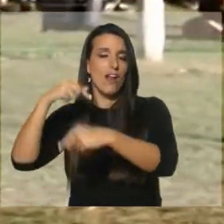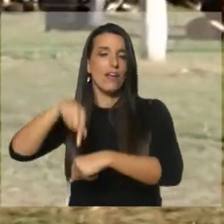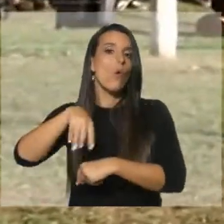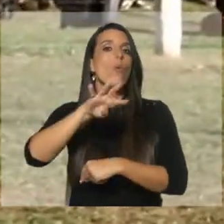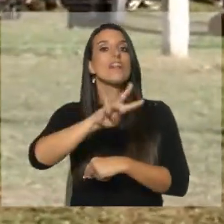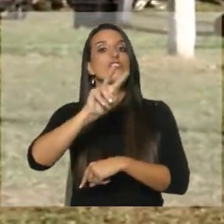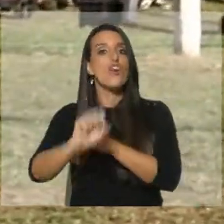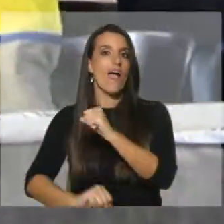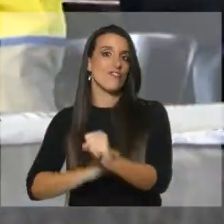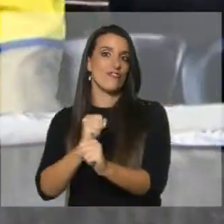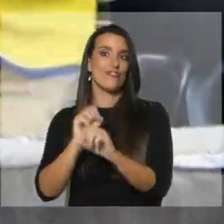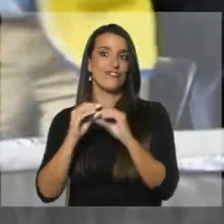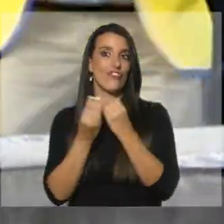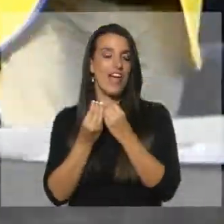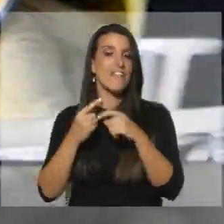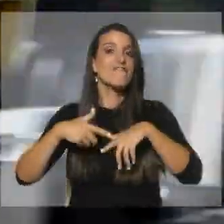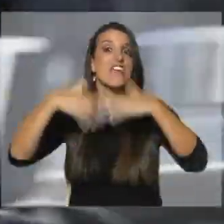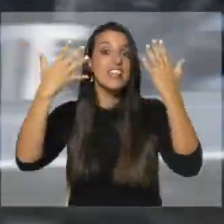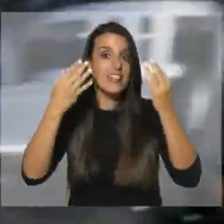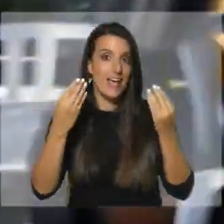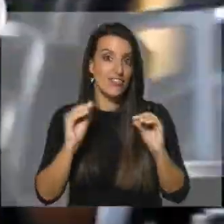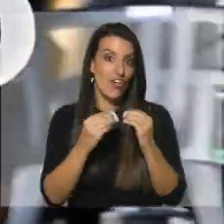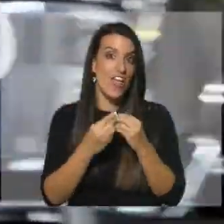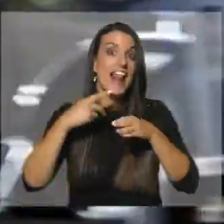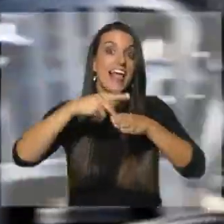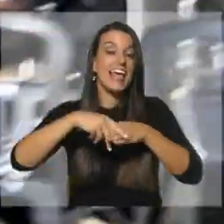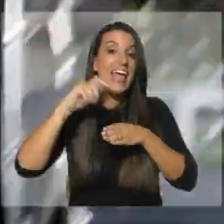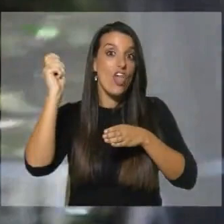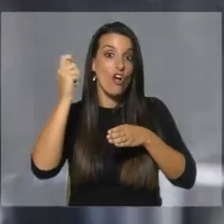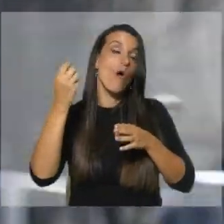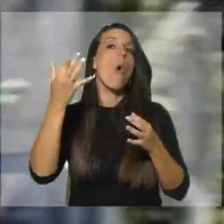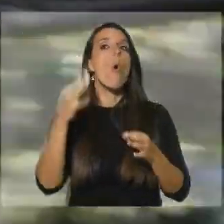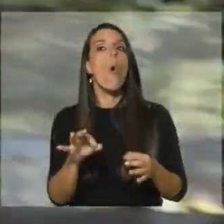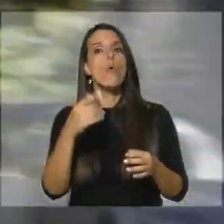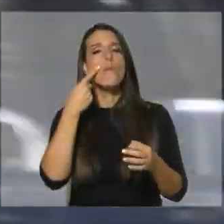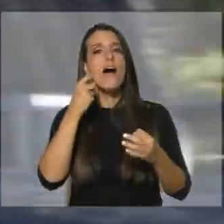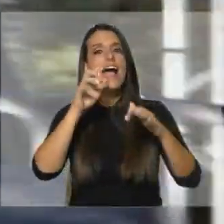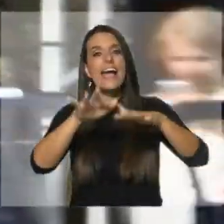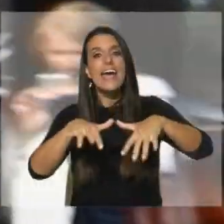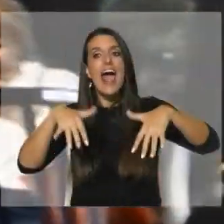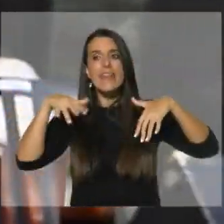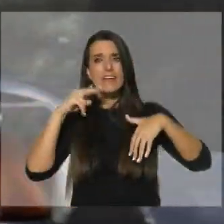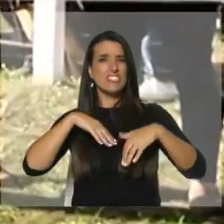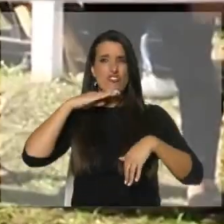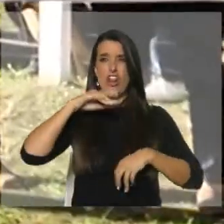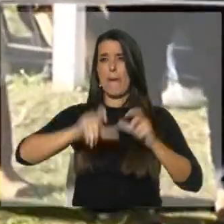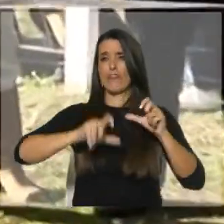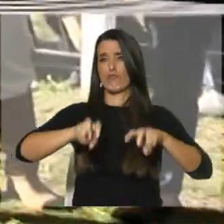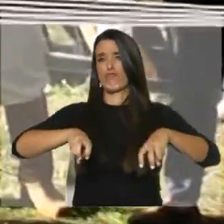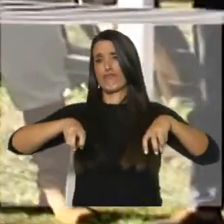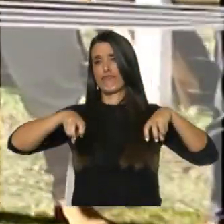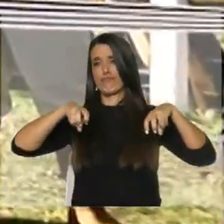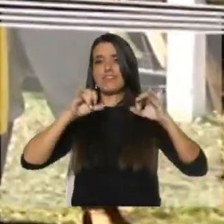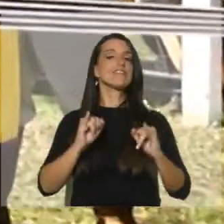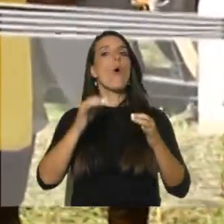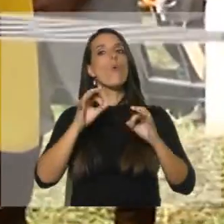42 años. Y la verdad que hay muchísimo trabajo atrás. Se ve que las gradas están llenas. el gobierno canadiense aportó el